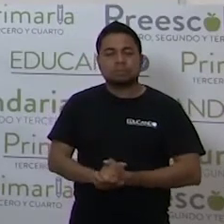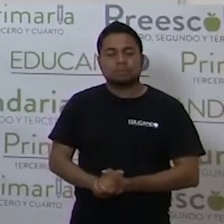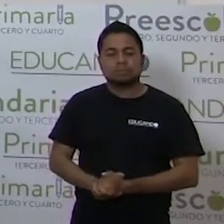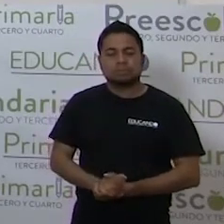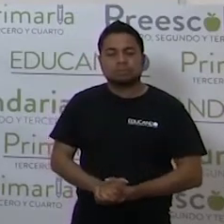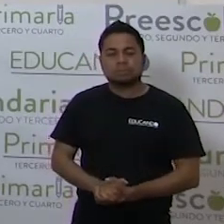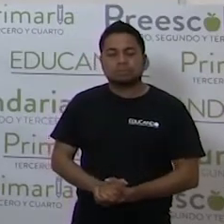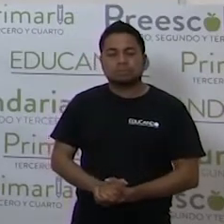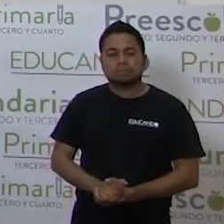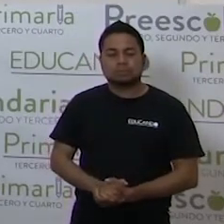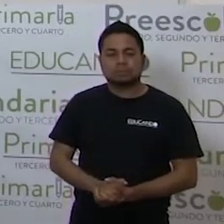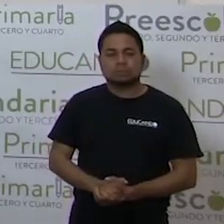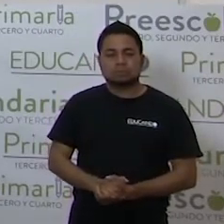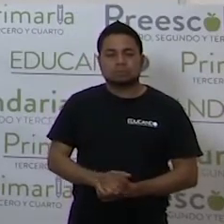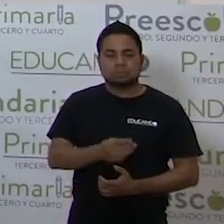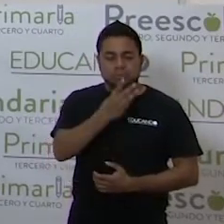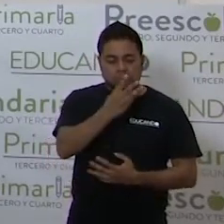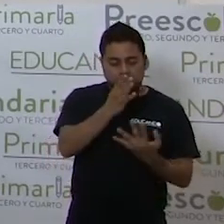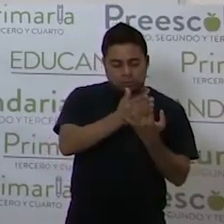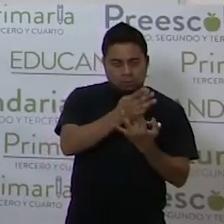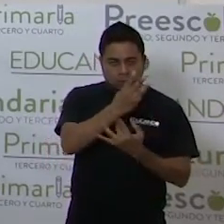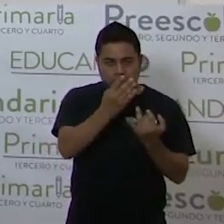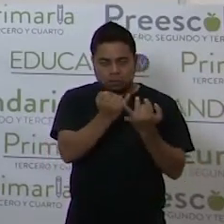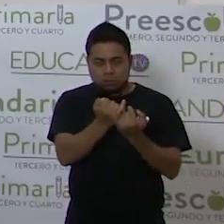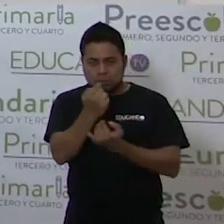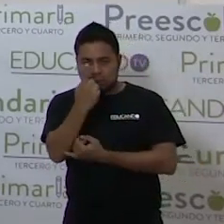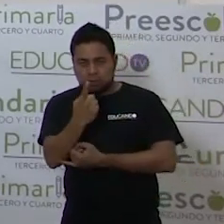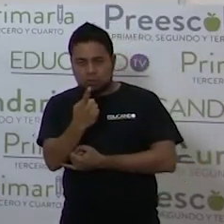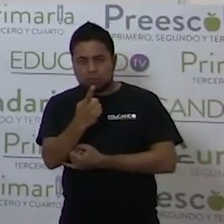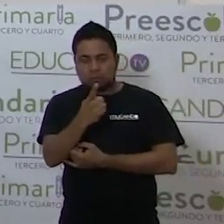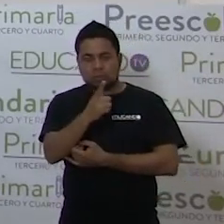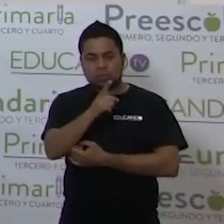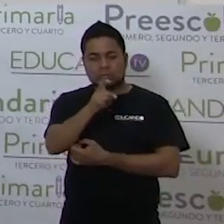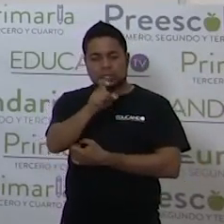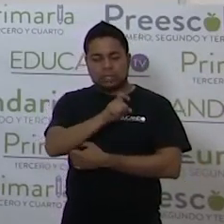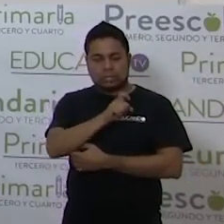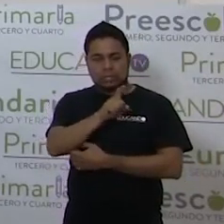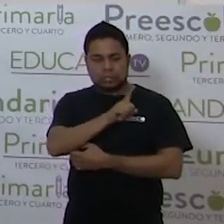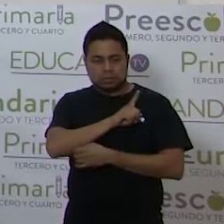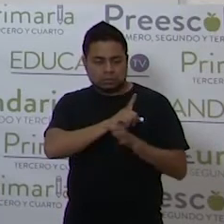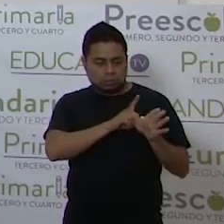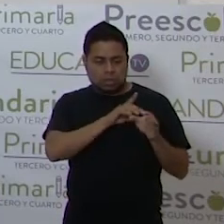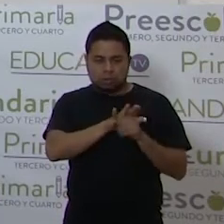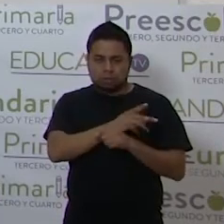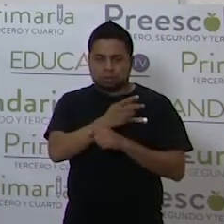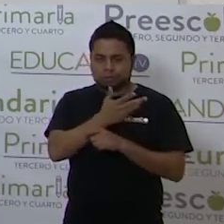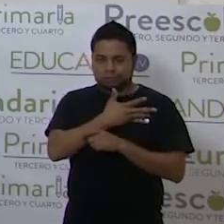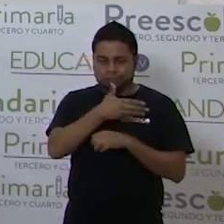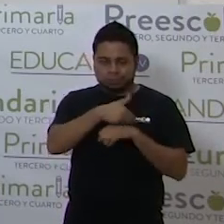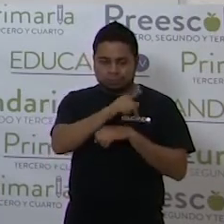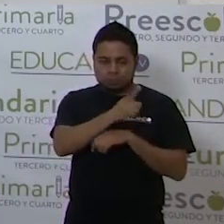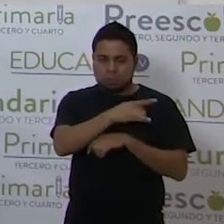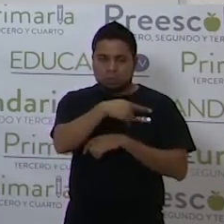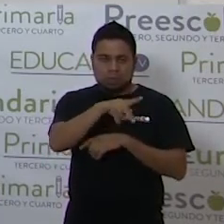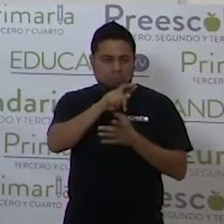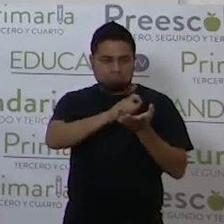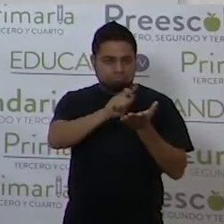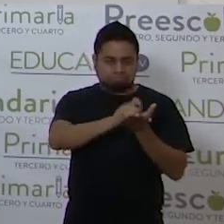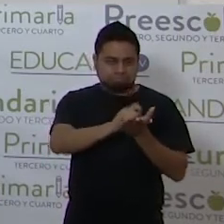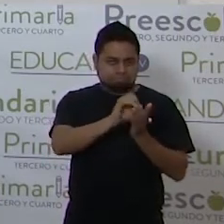bien 3 entre 3 1 por lo tanto la equis queda sola porque tiene coeficiente 1 pero no se anota